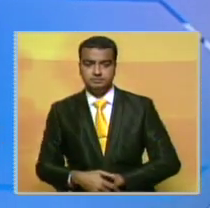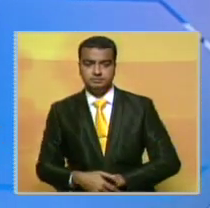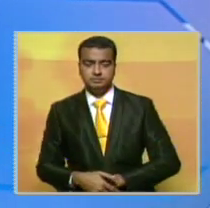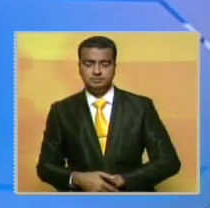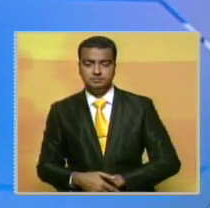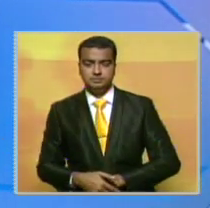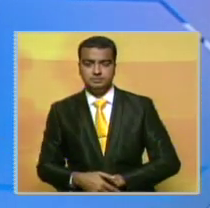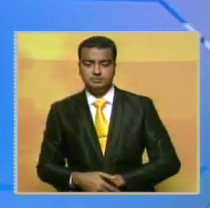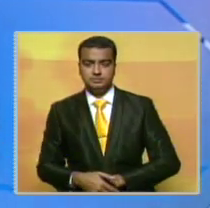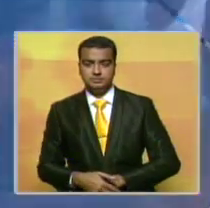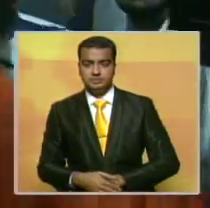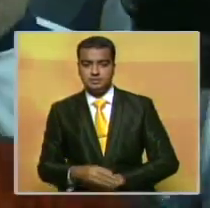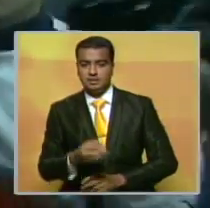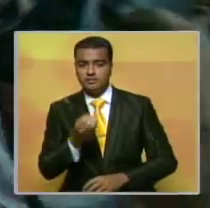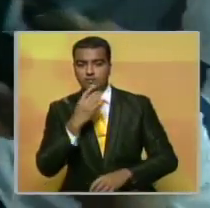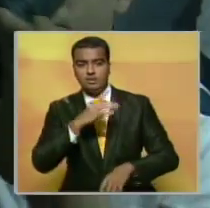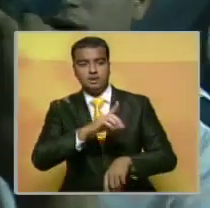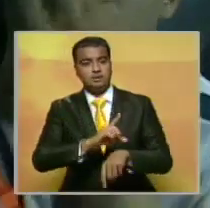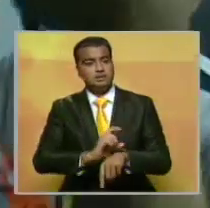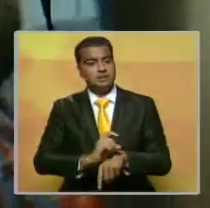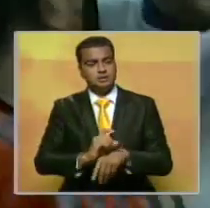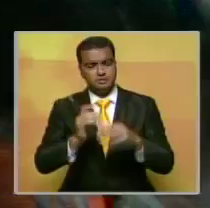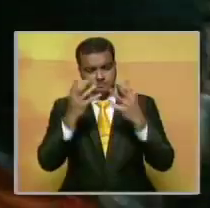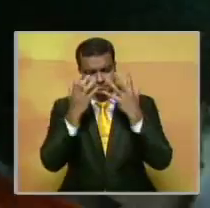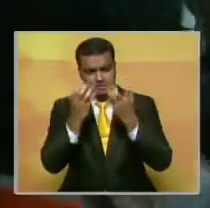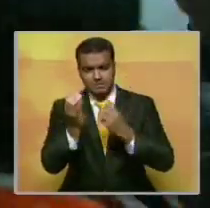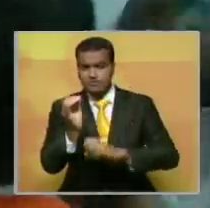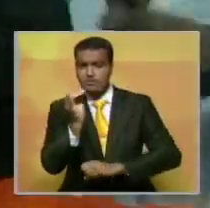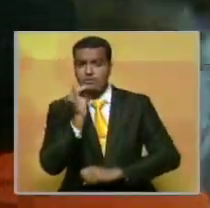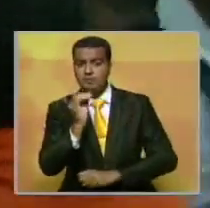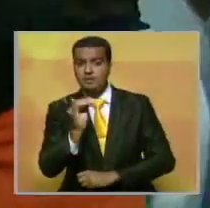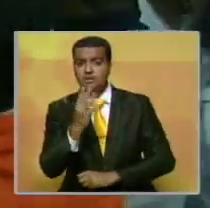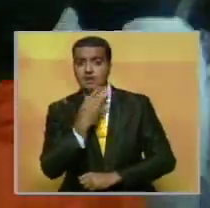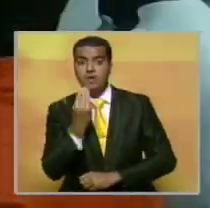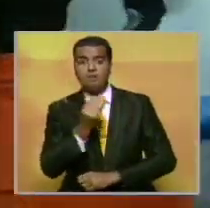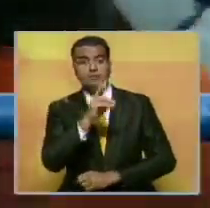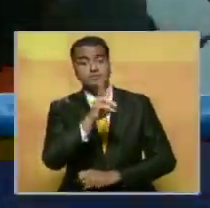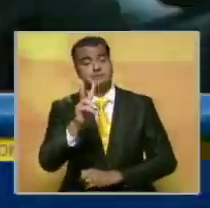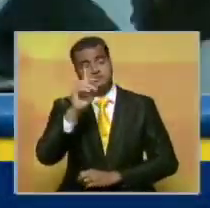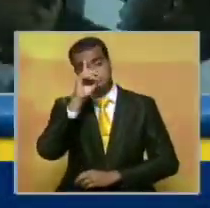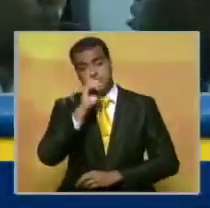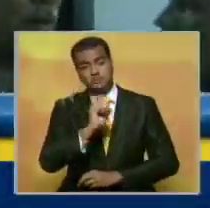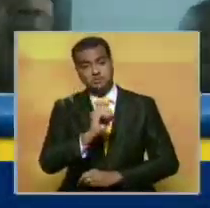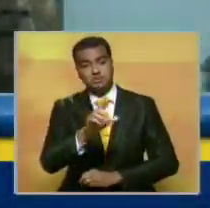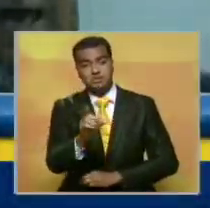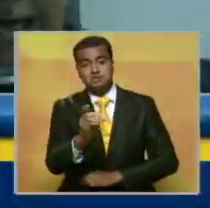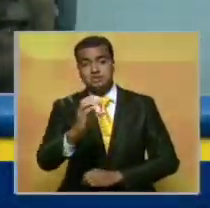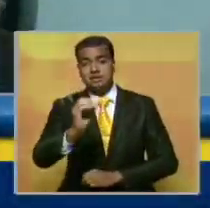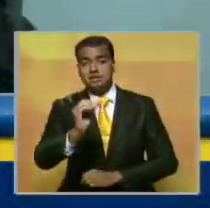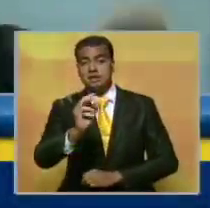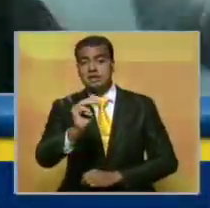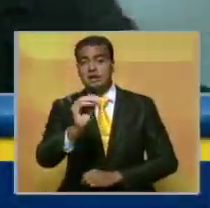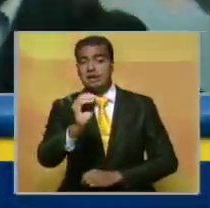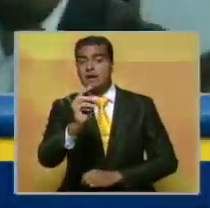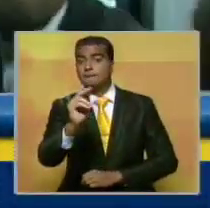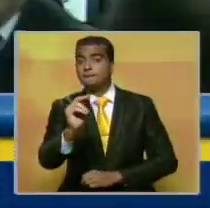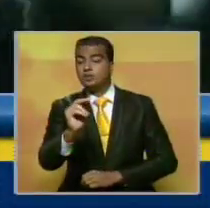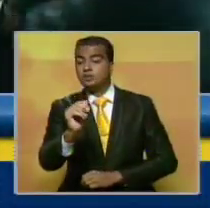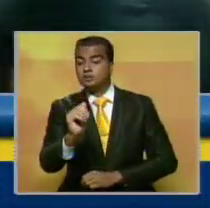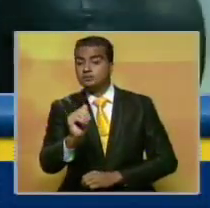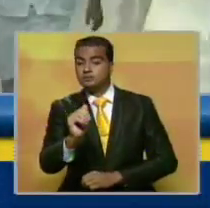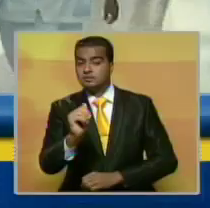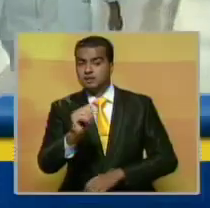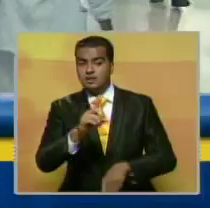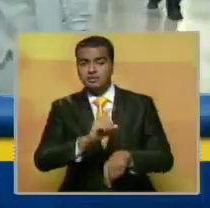Buenas tardes, Eduardo. Bueno, lamentamos informar que la joven de 22 años de edad, Génesis Carmona, quien desde el